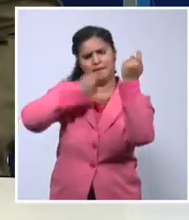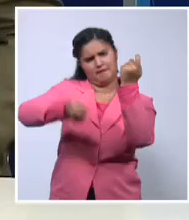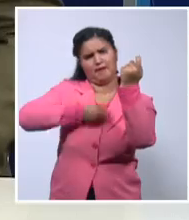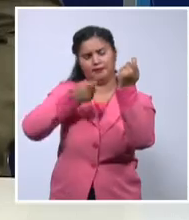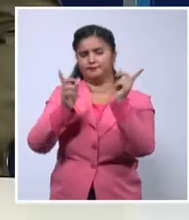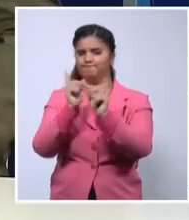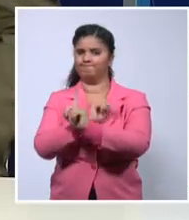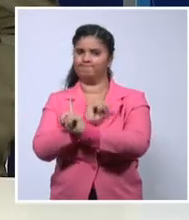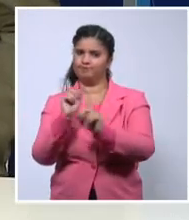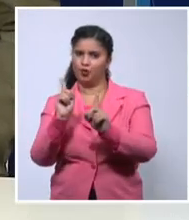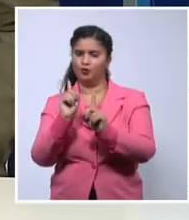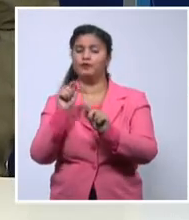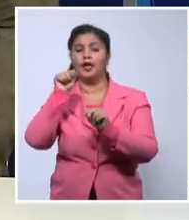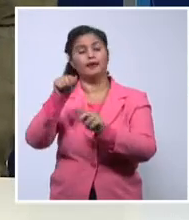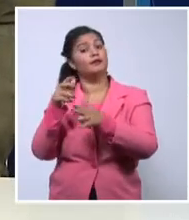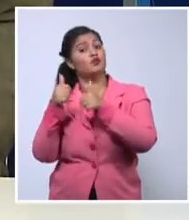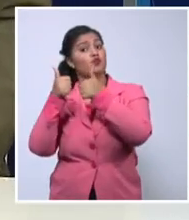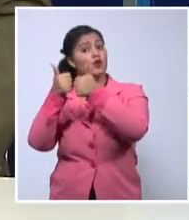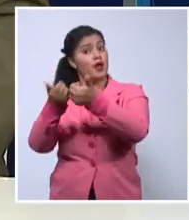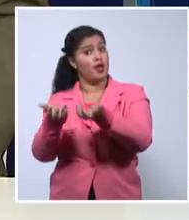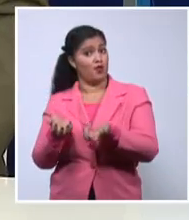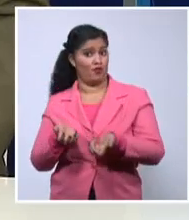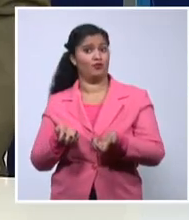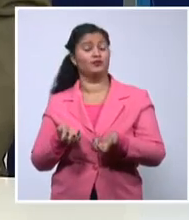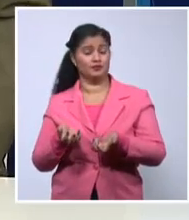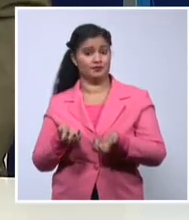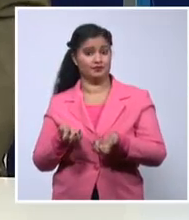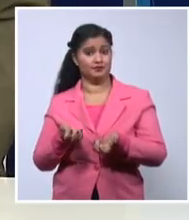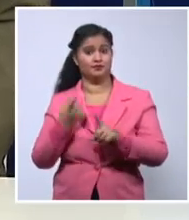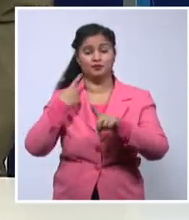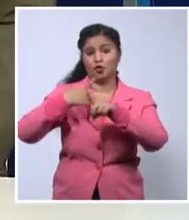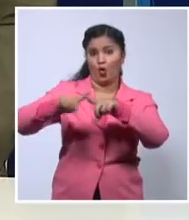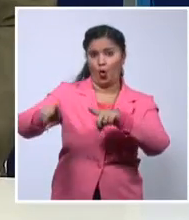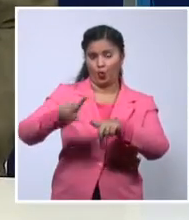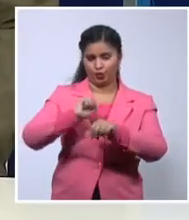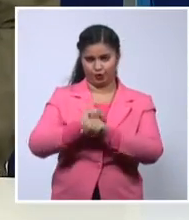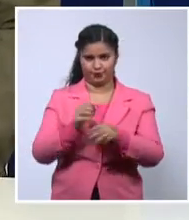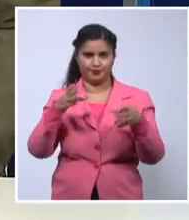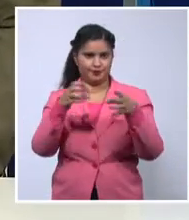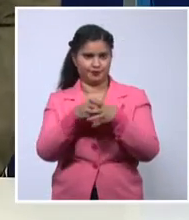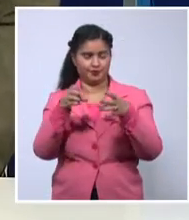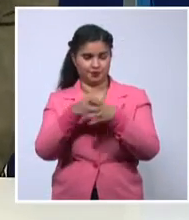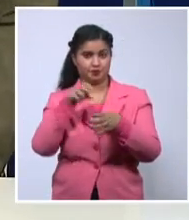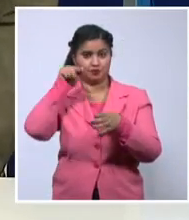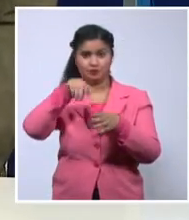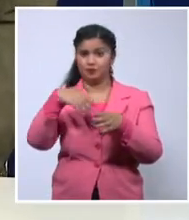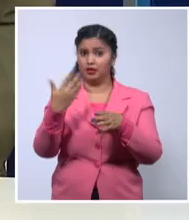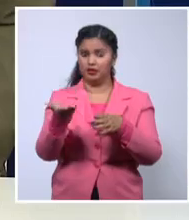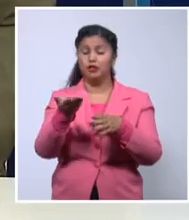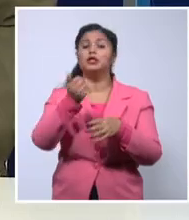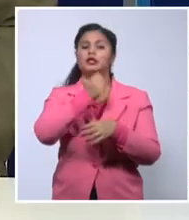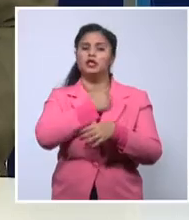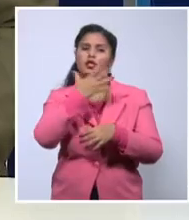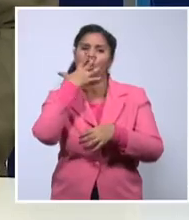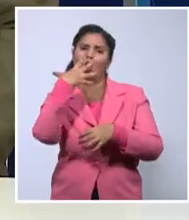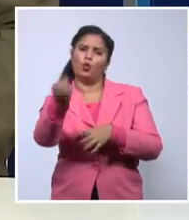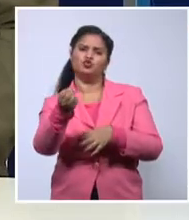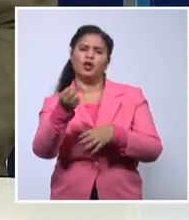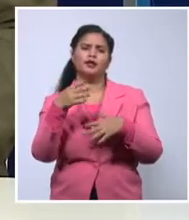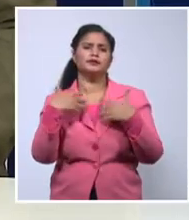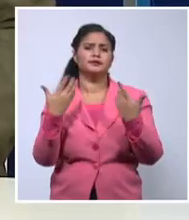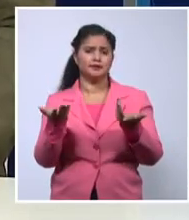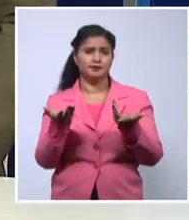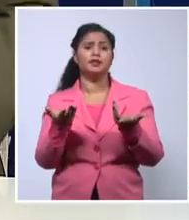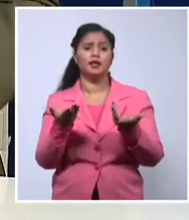y garantías, y por otro lado está el sector más extremista que persiste en la vía violenta, que no puede dar un